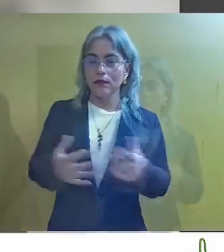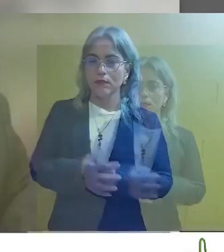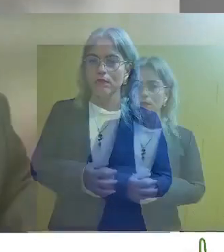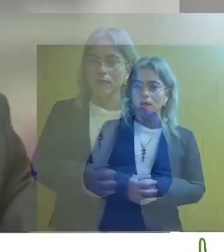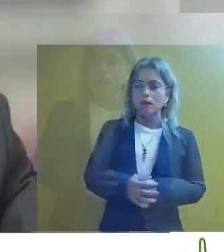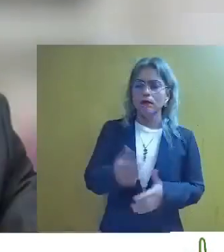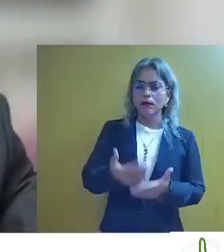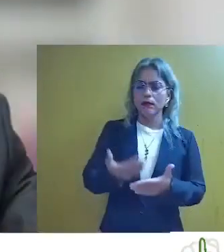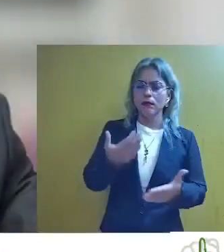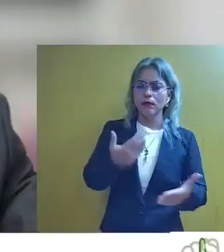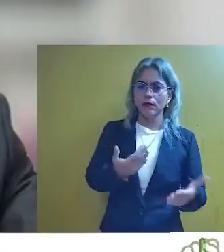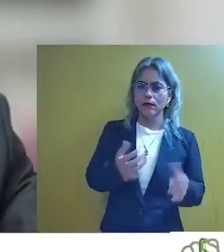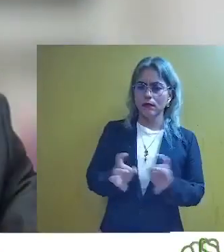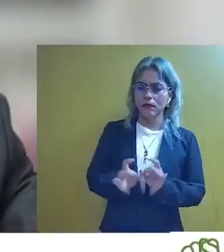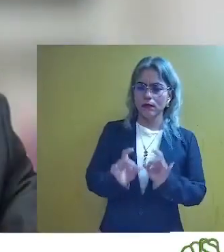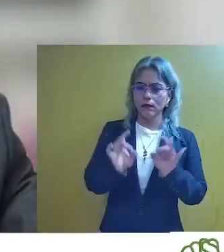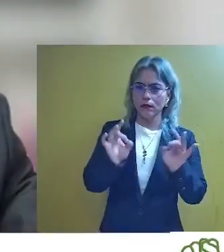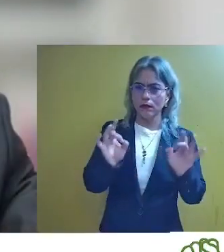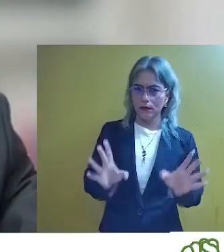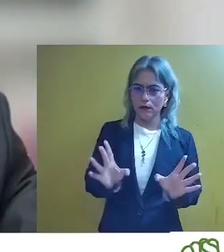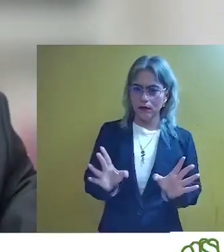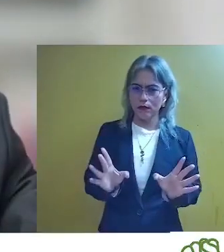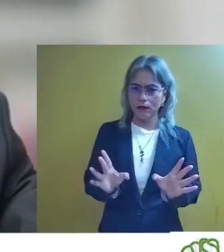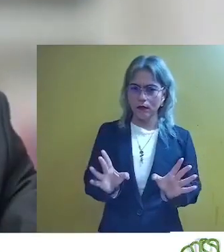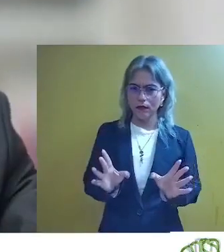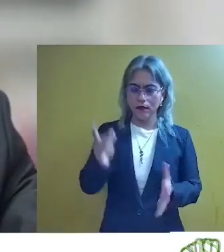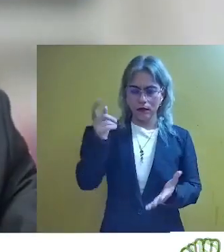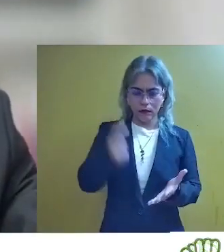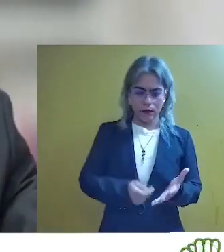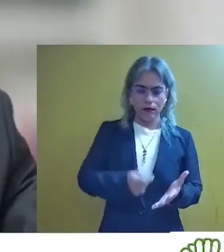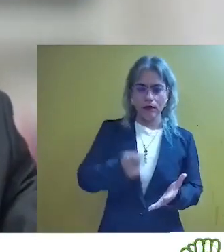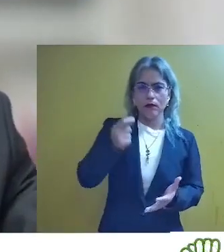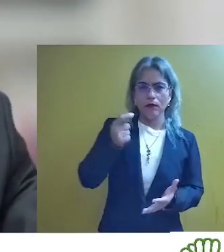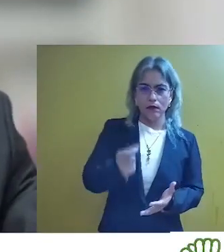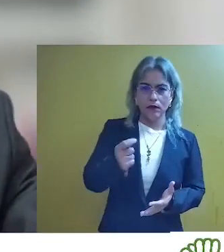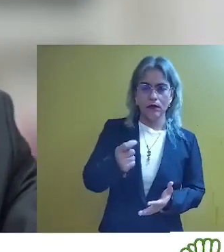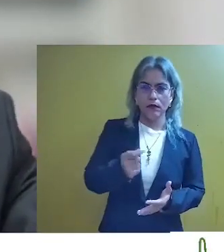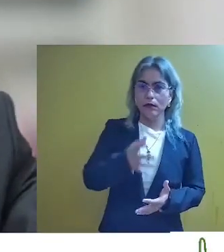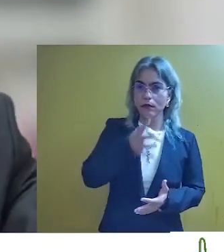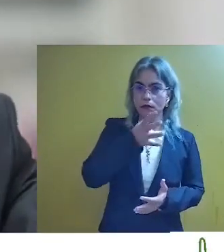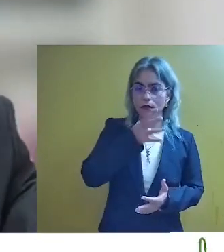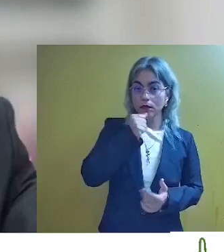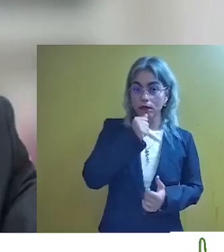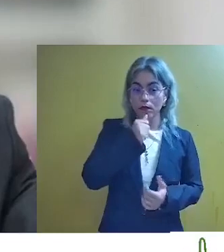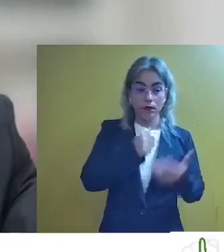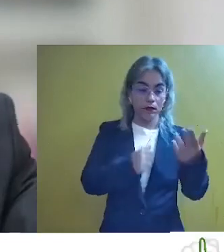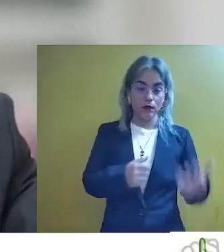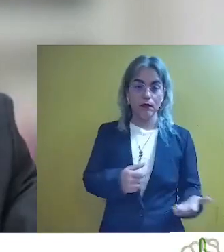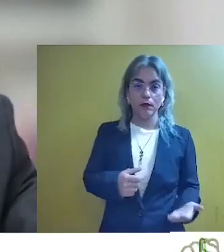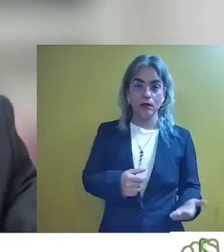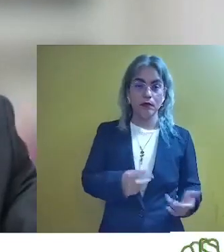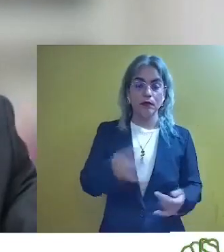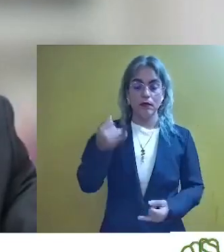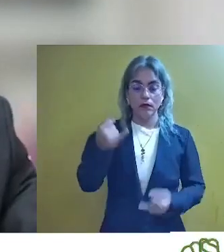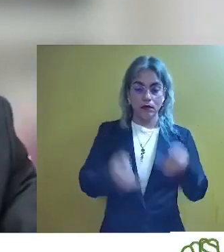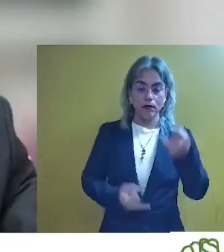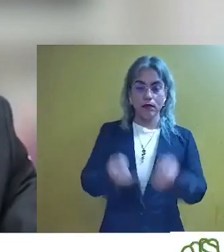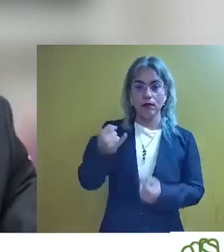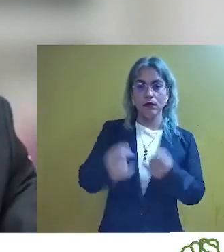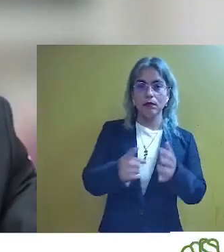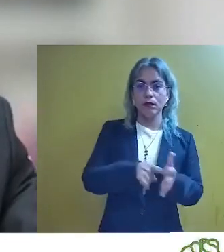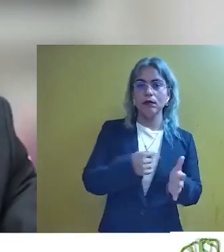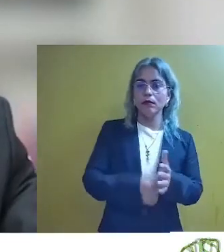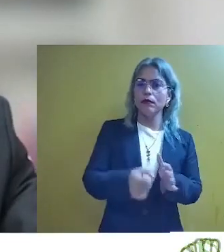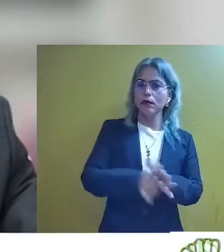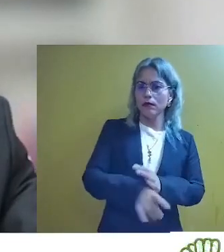que ha dejado sin materia la resolución impugnada, ello porque la pretensión de la parte actora es que este Tribunal Electoral analice y en su